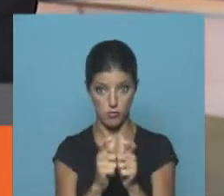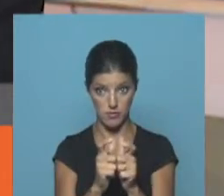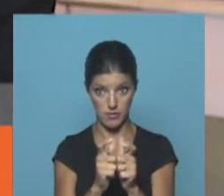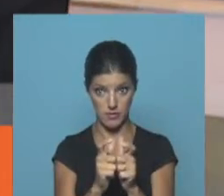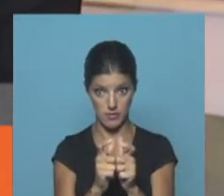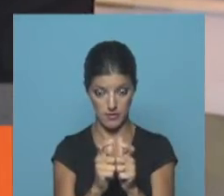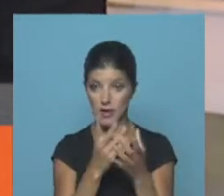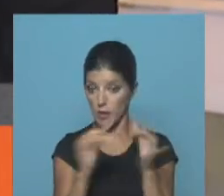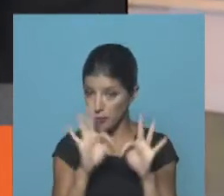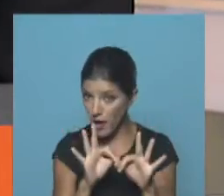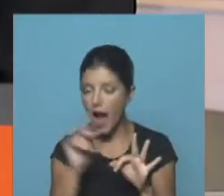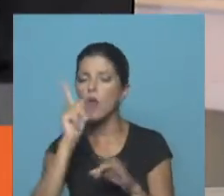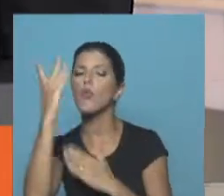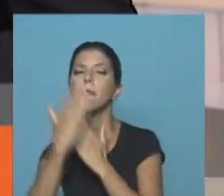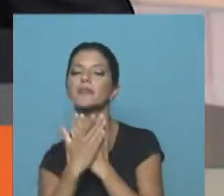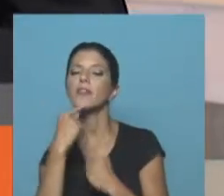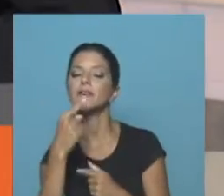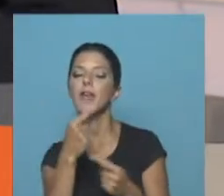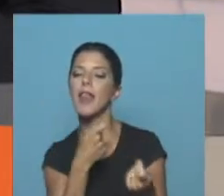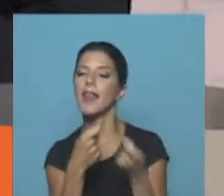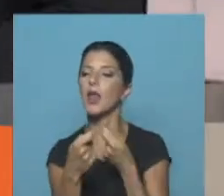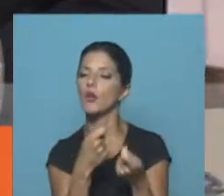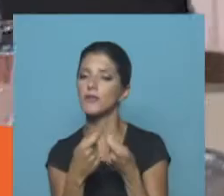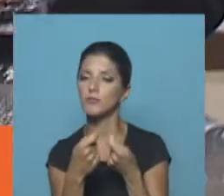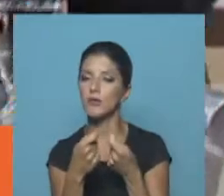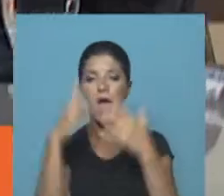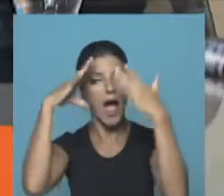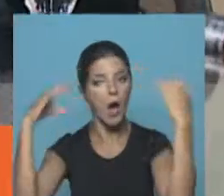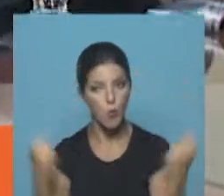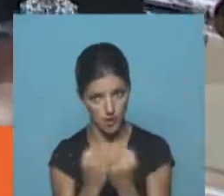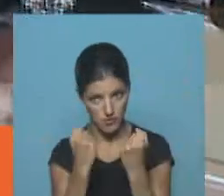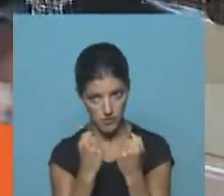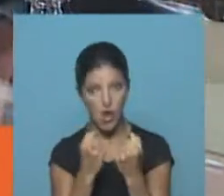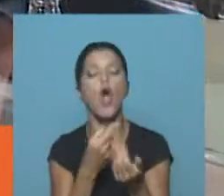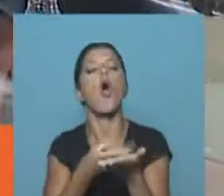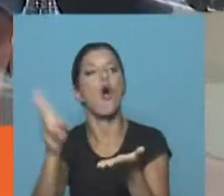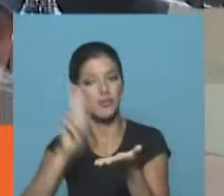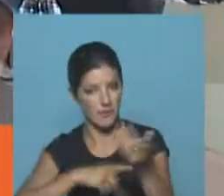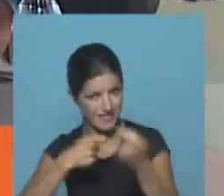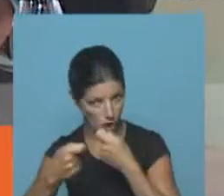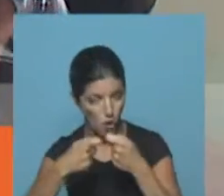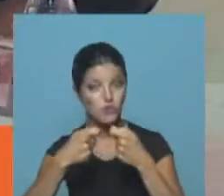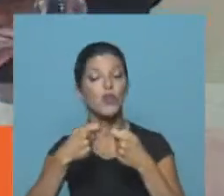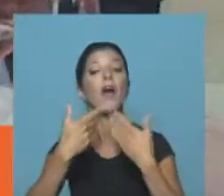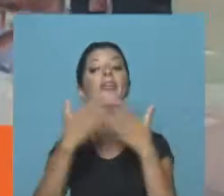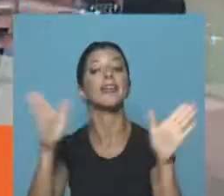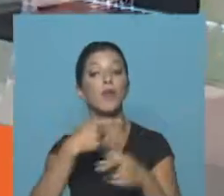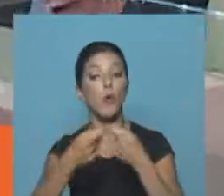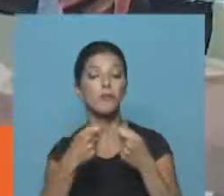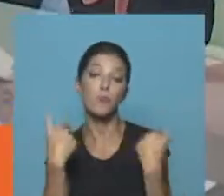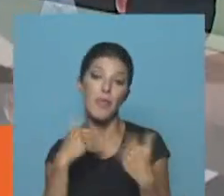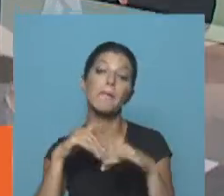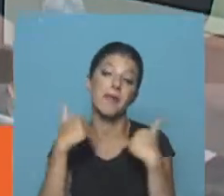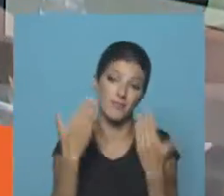los ministros en México ya hablan de que una negociación de un renegociación del Tratado Libre de Comercio de América del Norte pudiera ser benéfica tanto